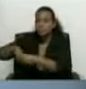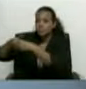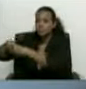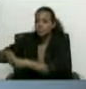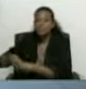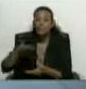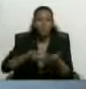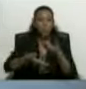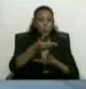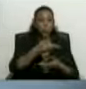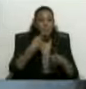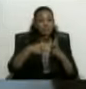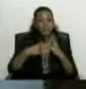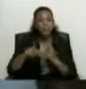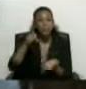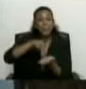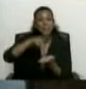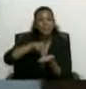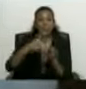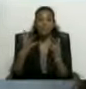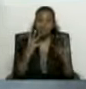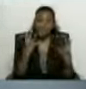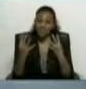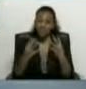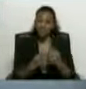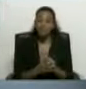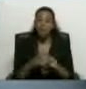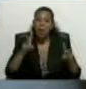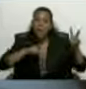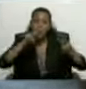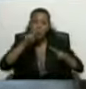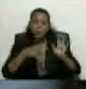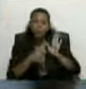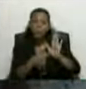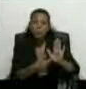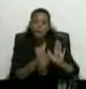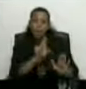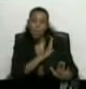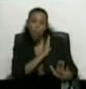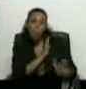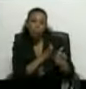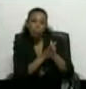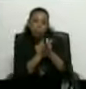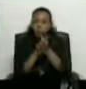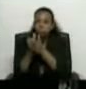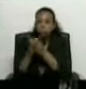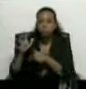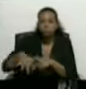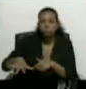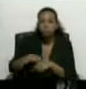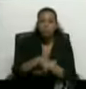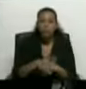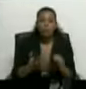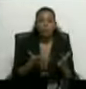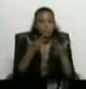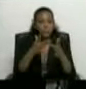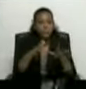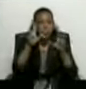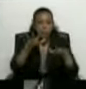diversos participantes, exponentes de lo que viene siendo esta